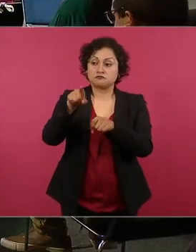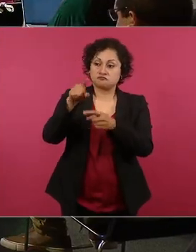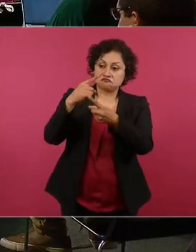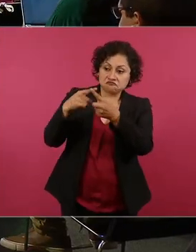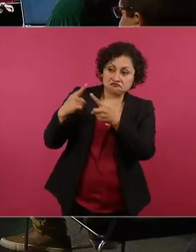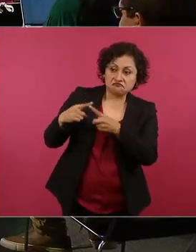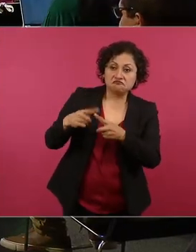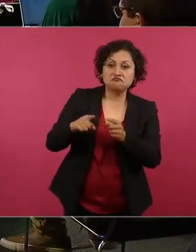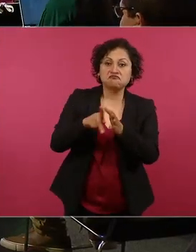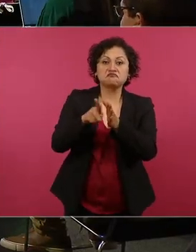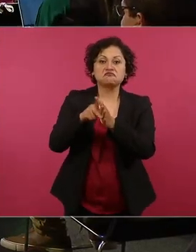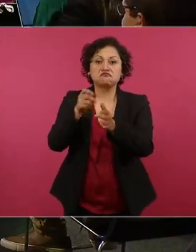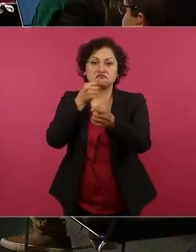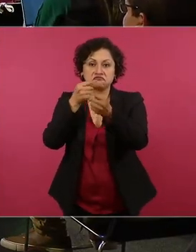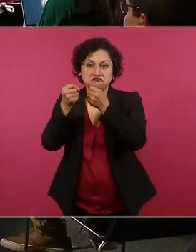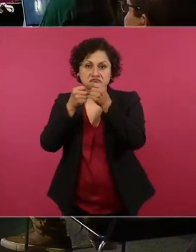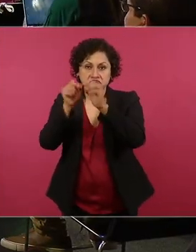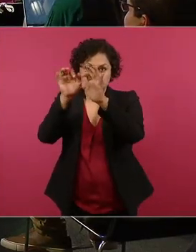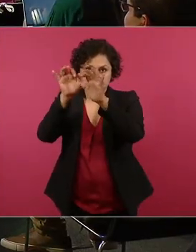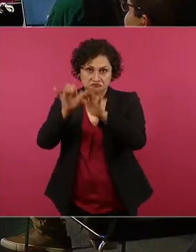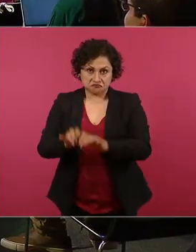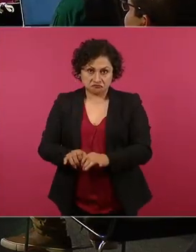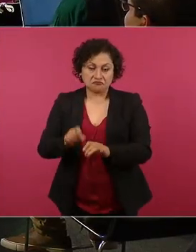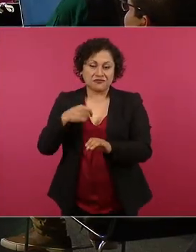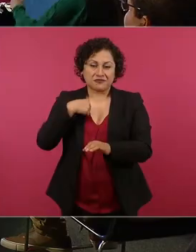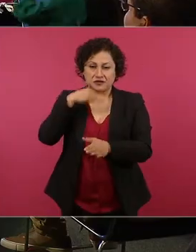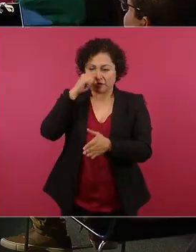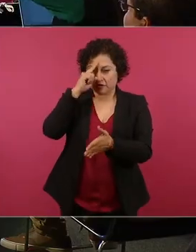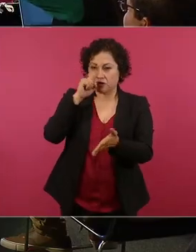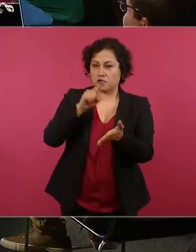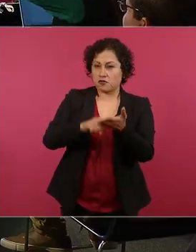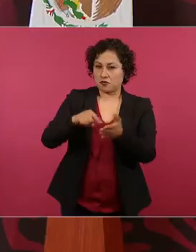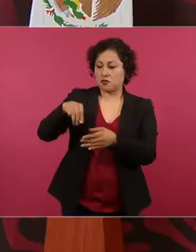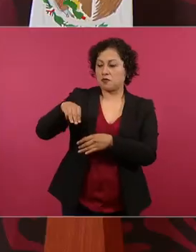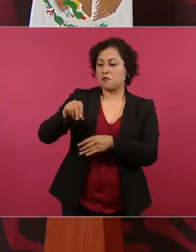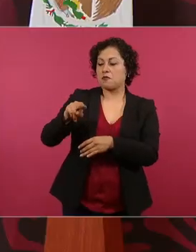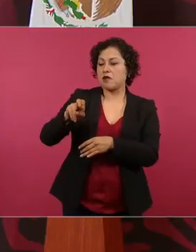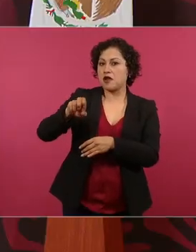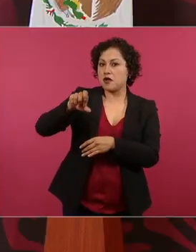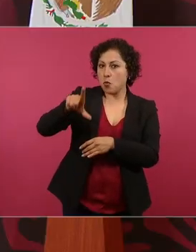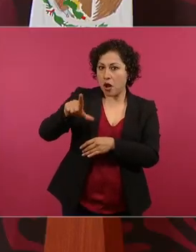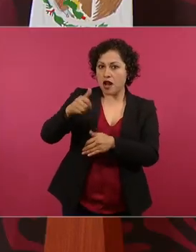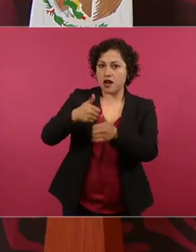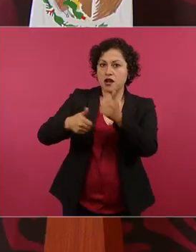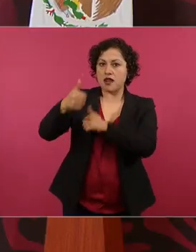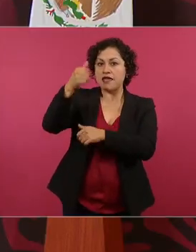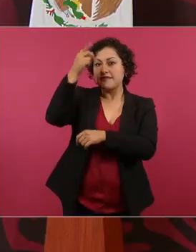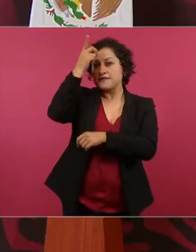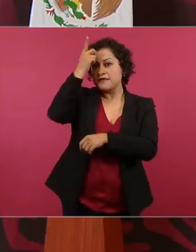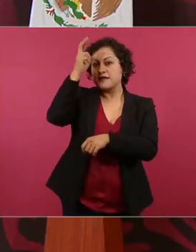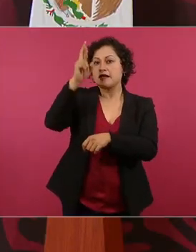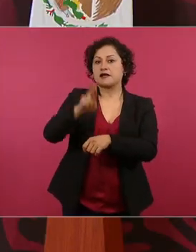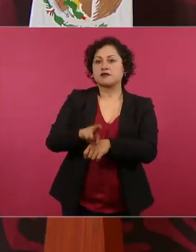escritores, yo creo que Manuel y el director son más buena gente que los que escriben ahí,